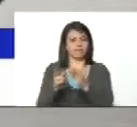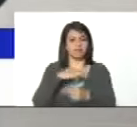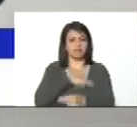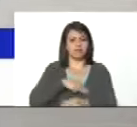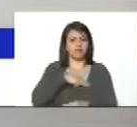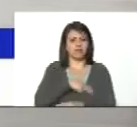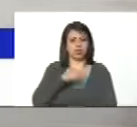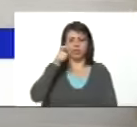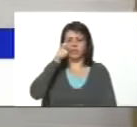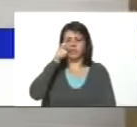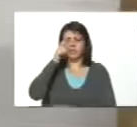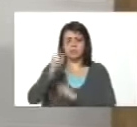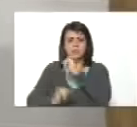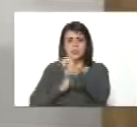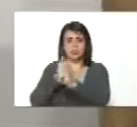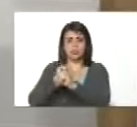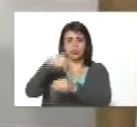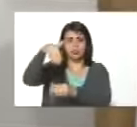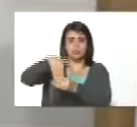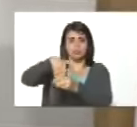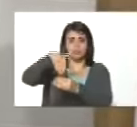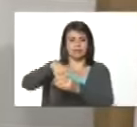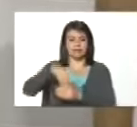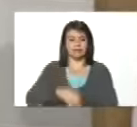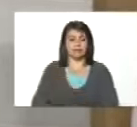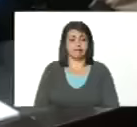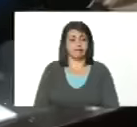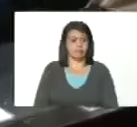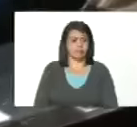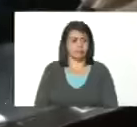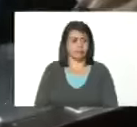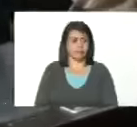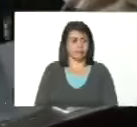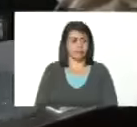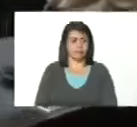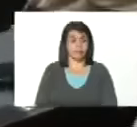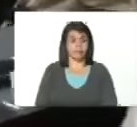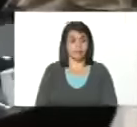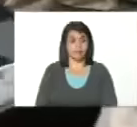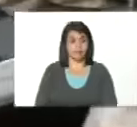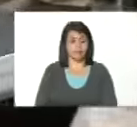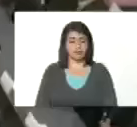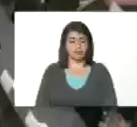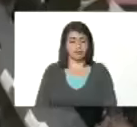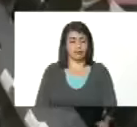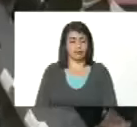misión de observación electoral. Y